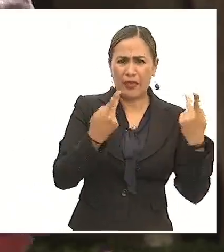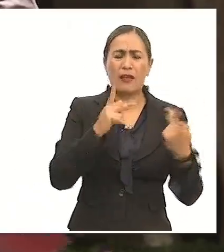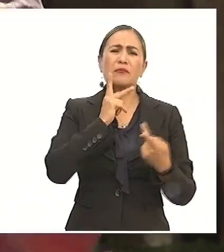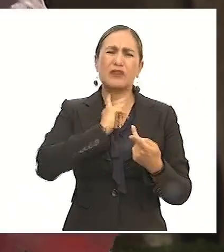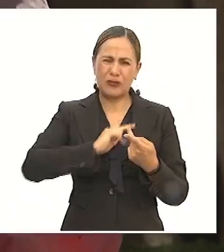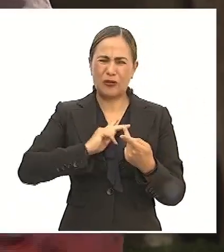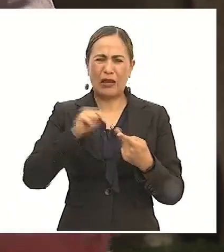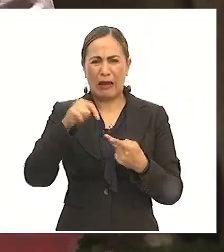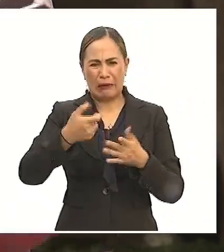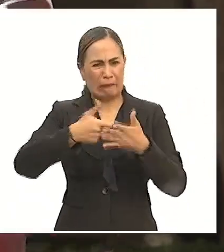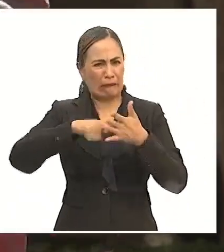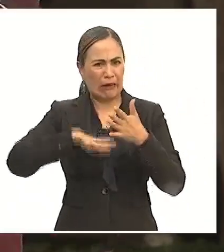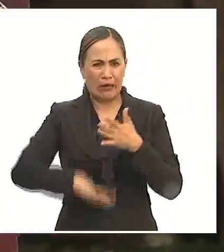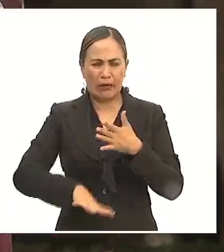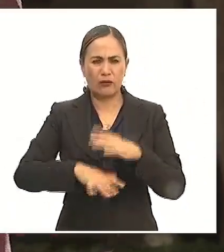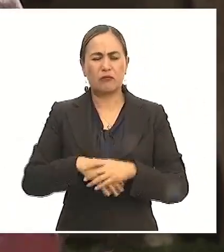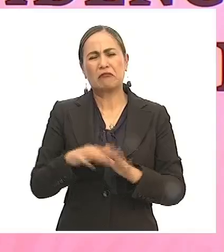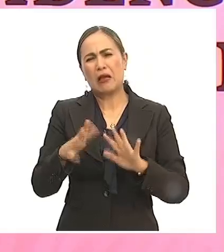Hace 3, 4 años